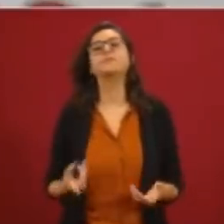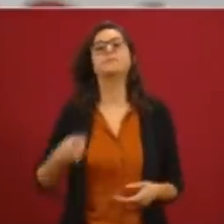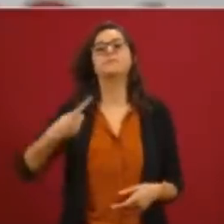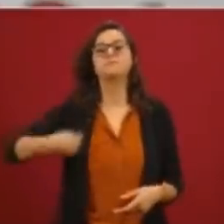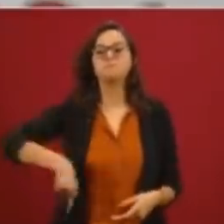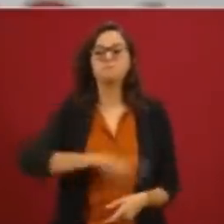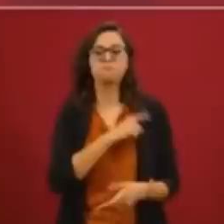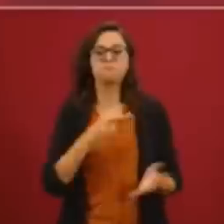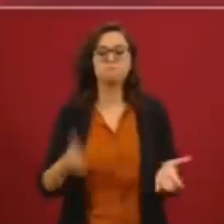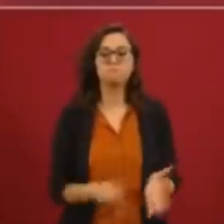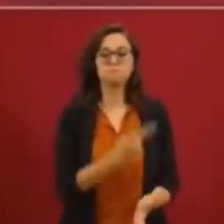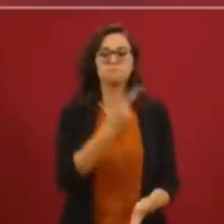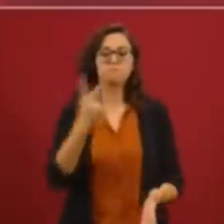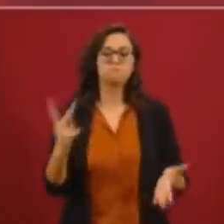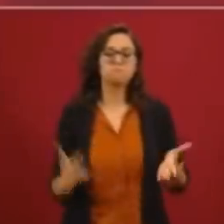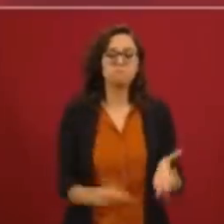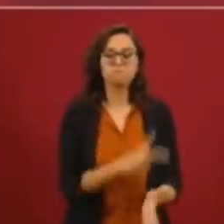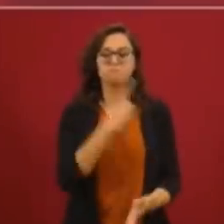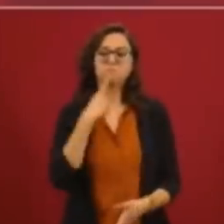denunciamos